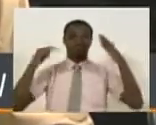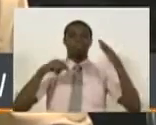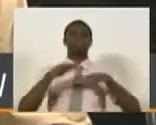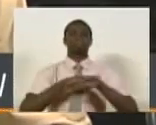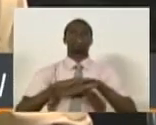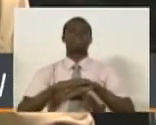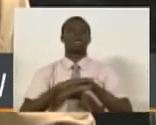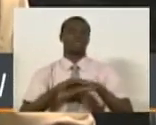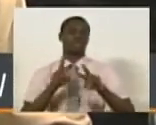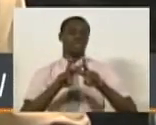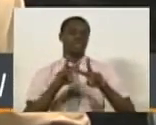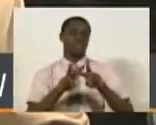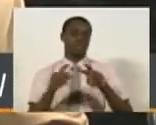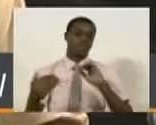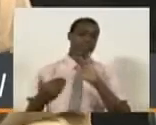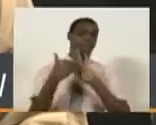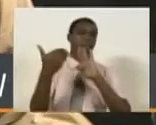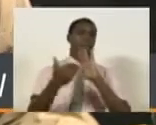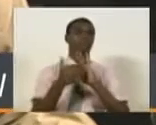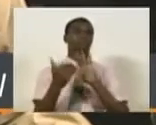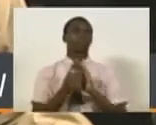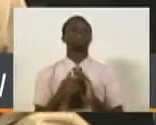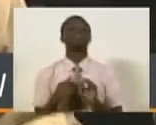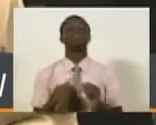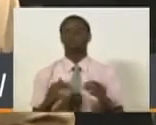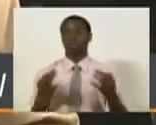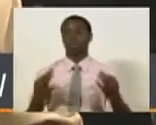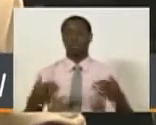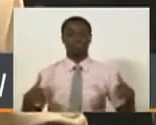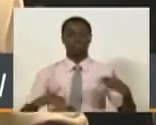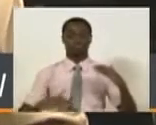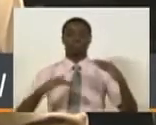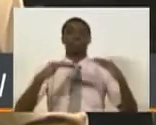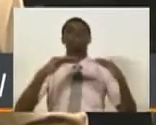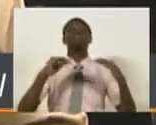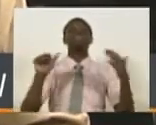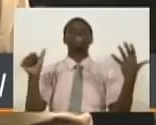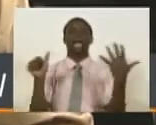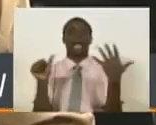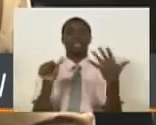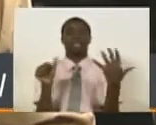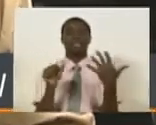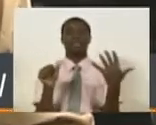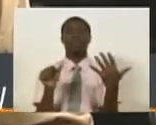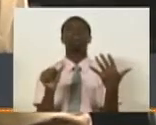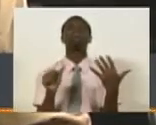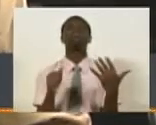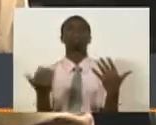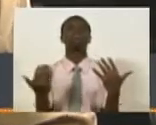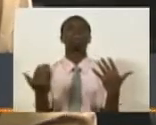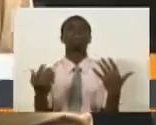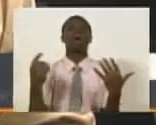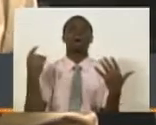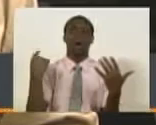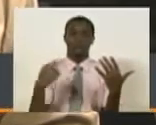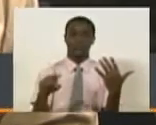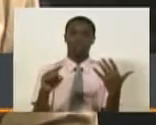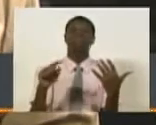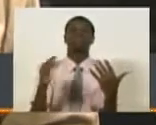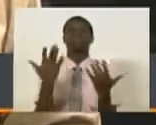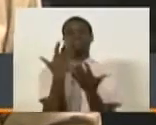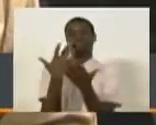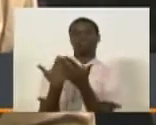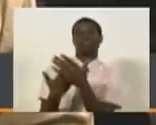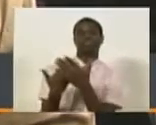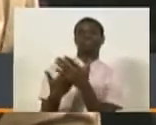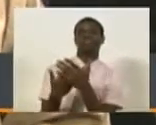para Hábitat y Vivienda. Específicamente donde nos encontramos en el piso 6, donde tenemos destacado